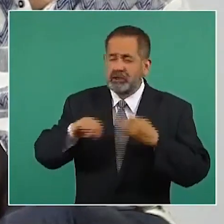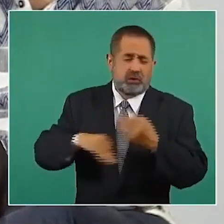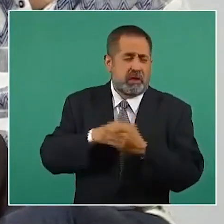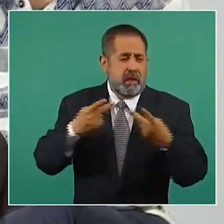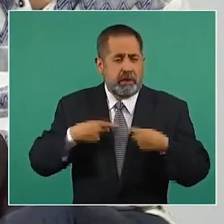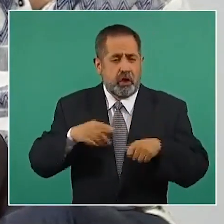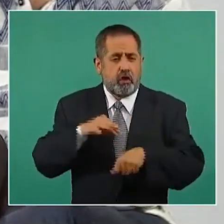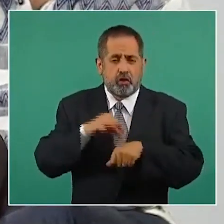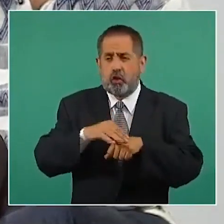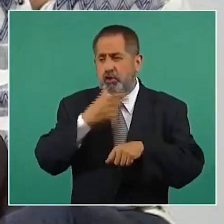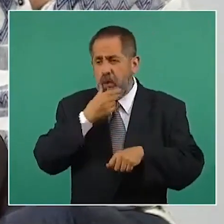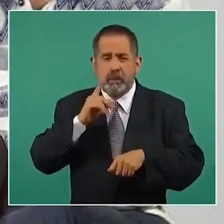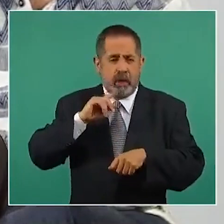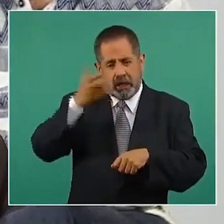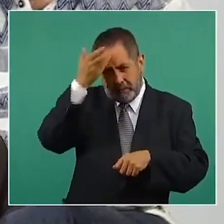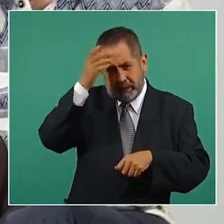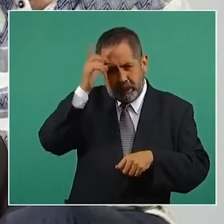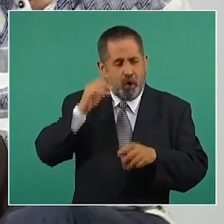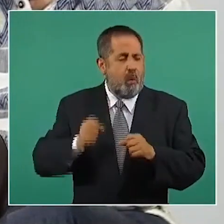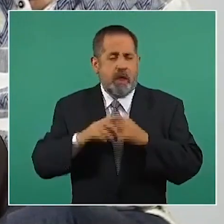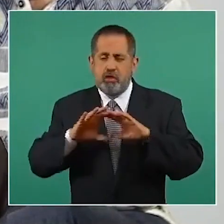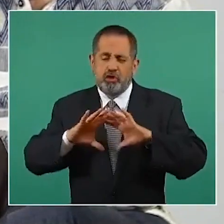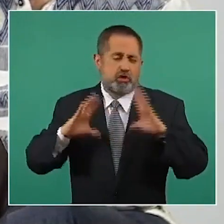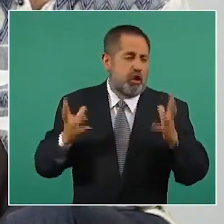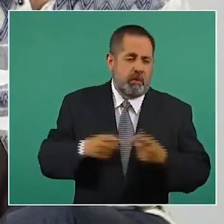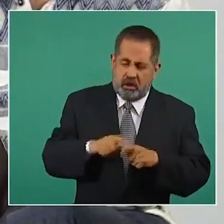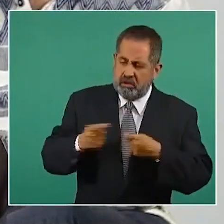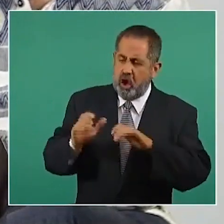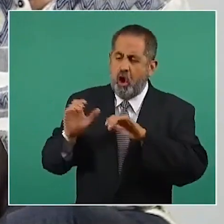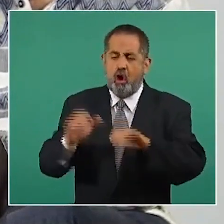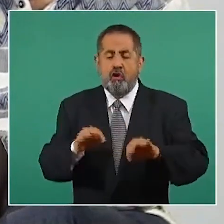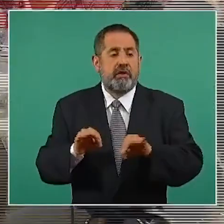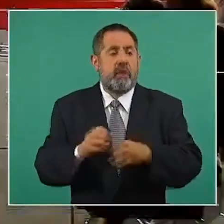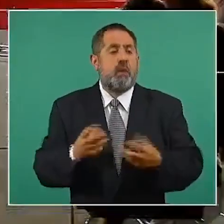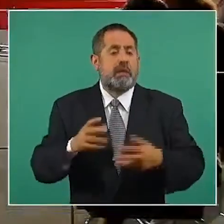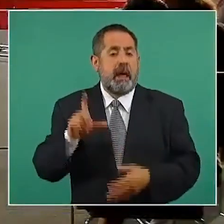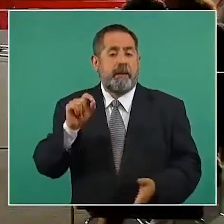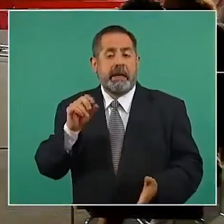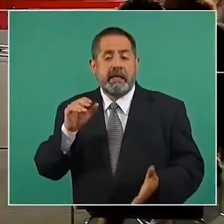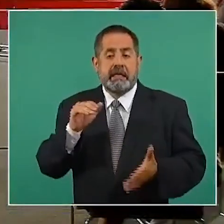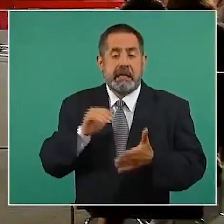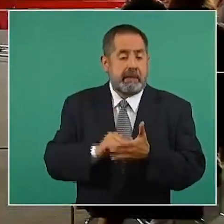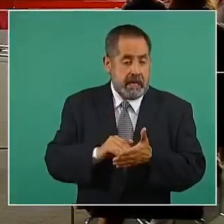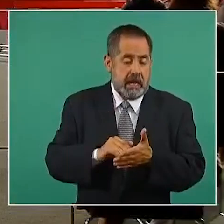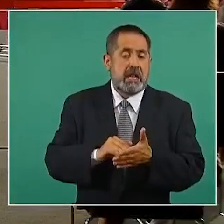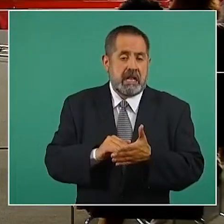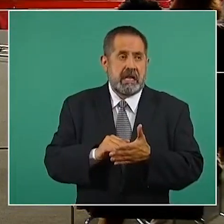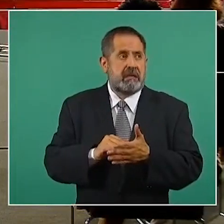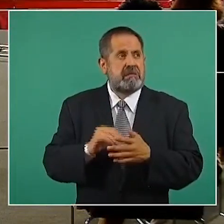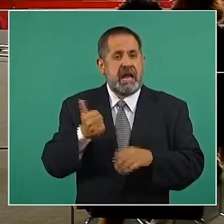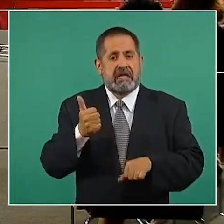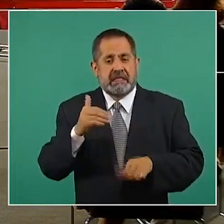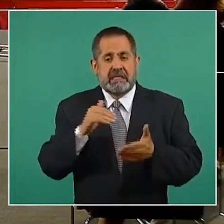esos hospitales fueron contratados por el INSABI en total casi 20,000, con más de